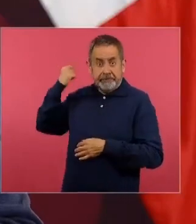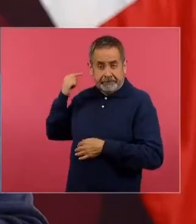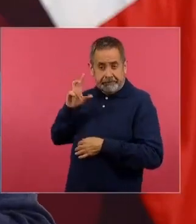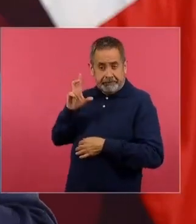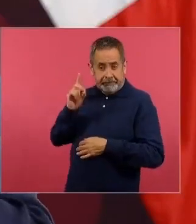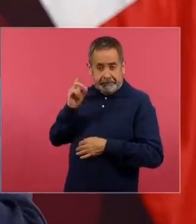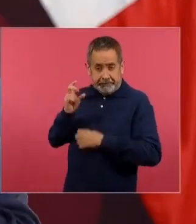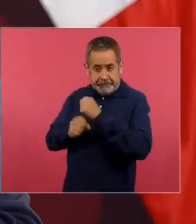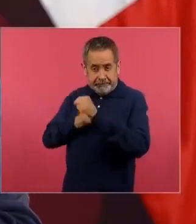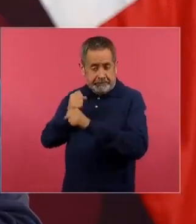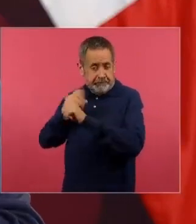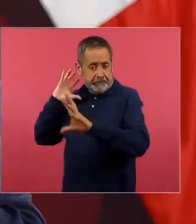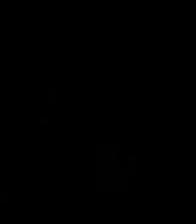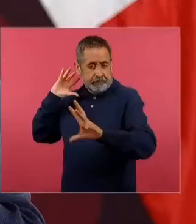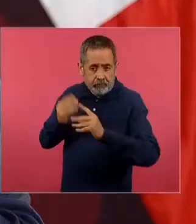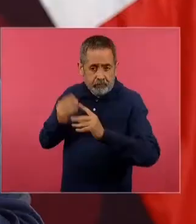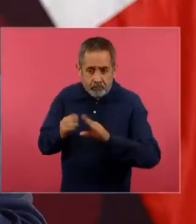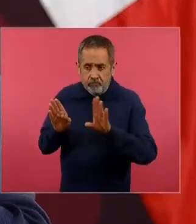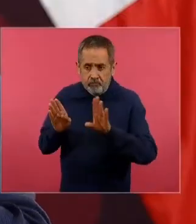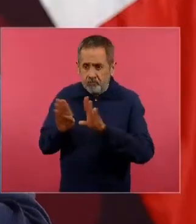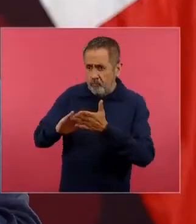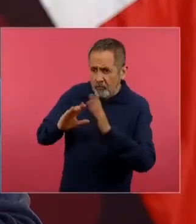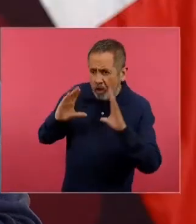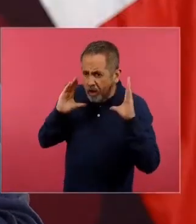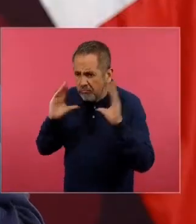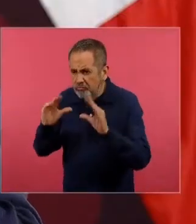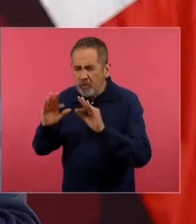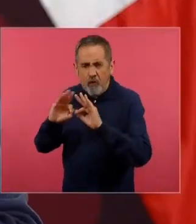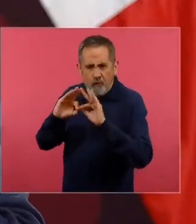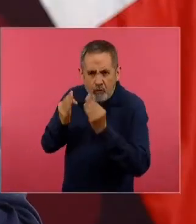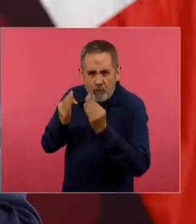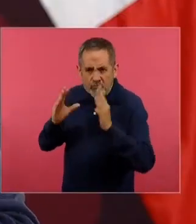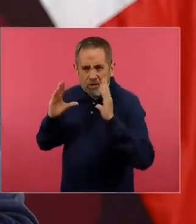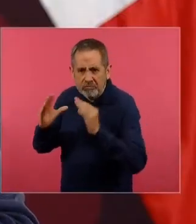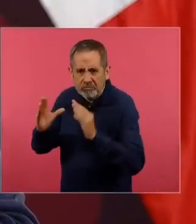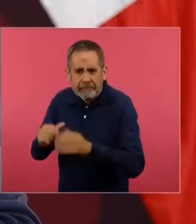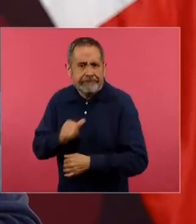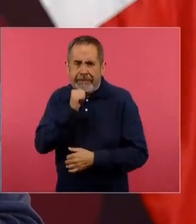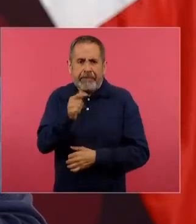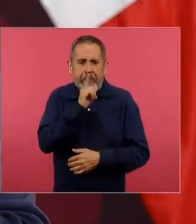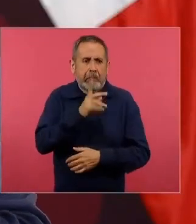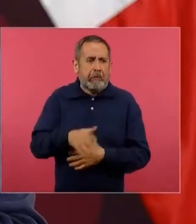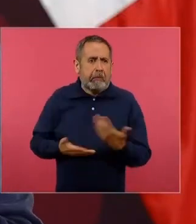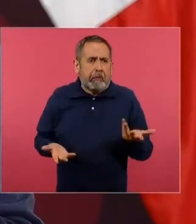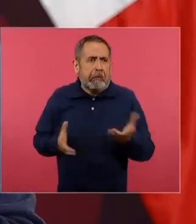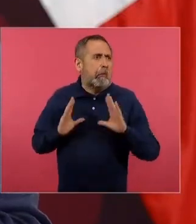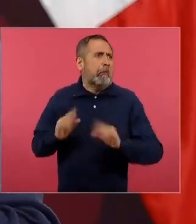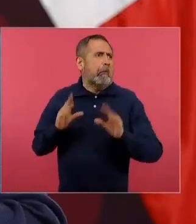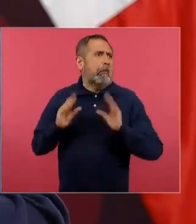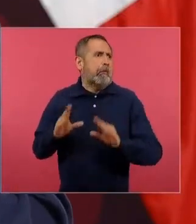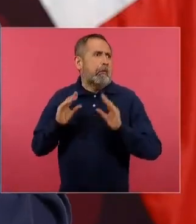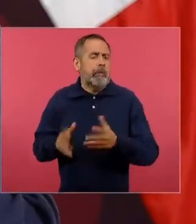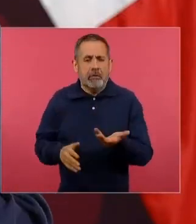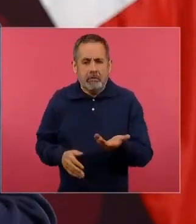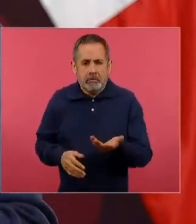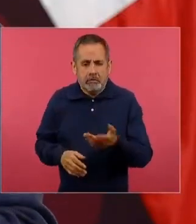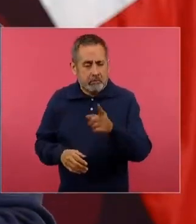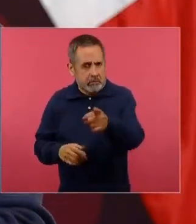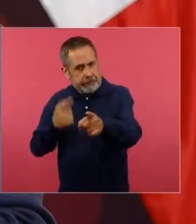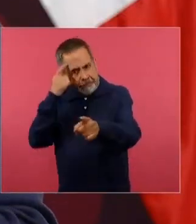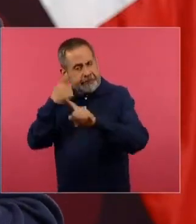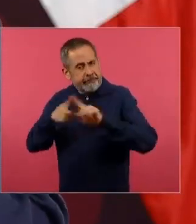años, la didáctica ha sido expulsada de los salones de clase. Y ustedes dirán, ¿y qué importa